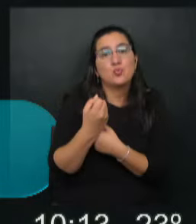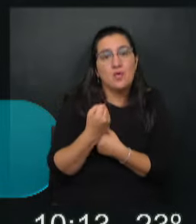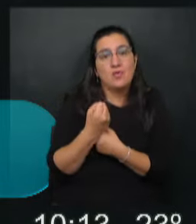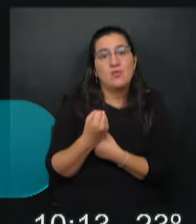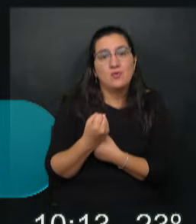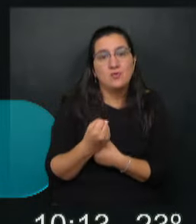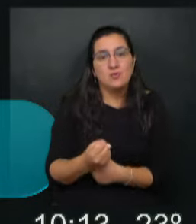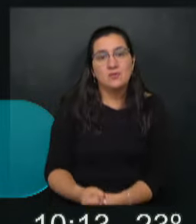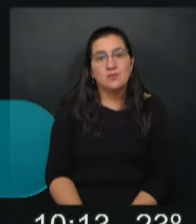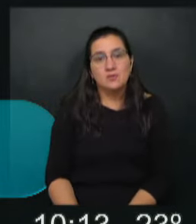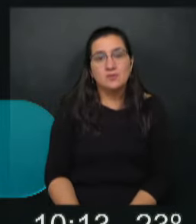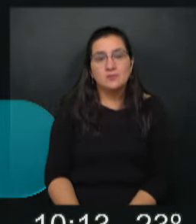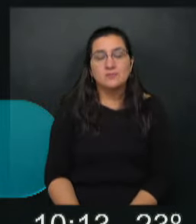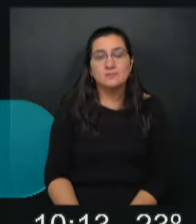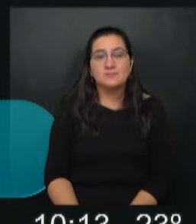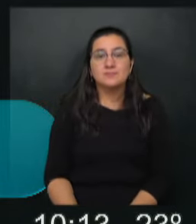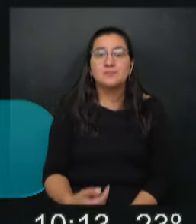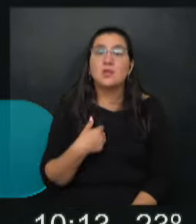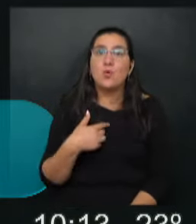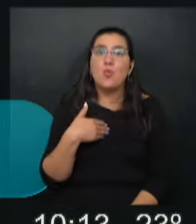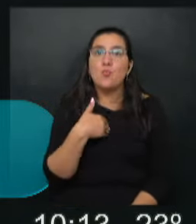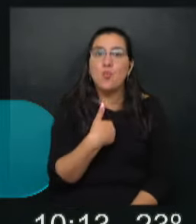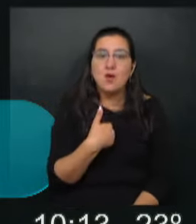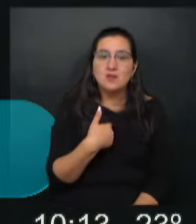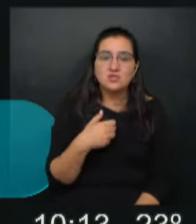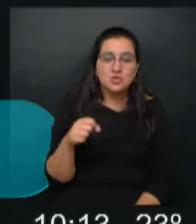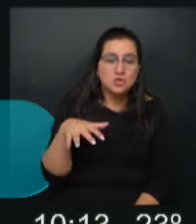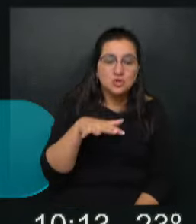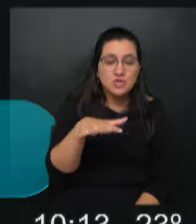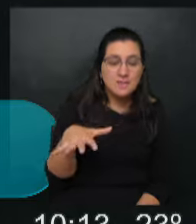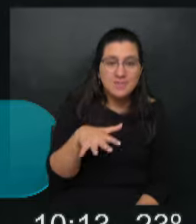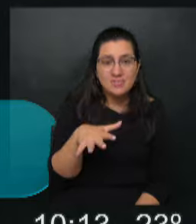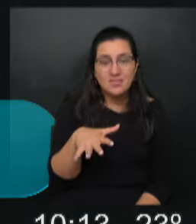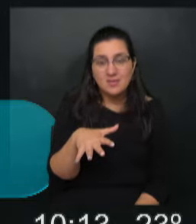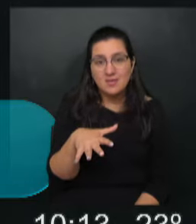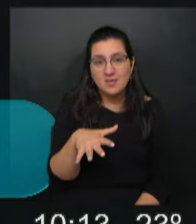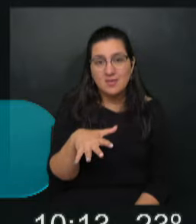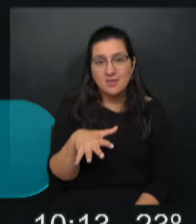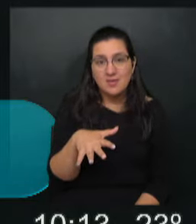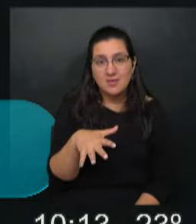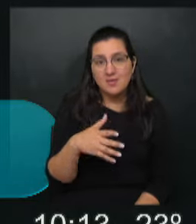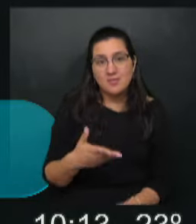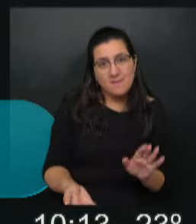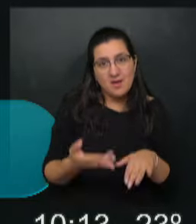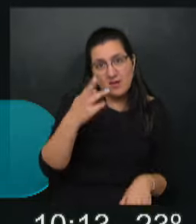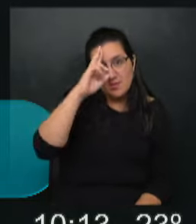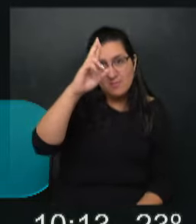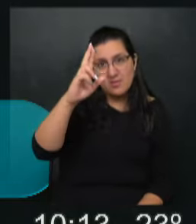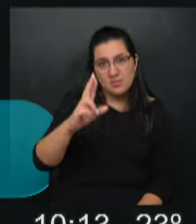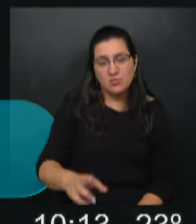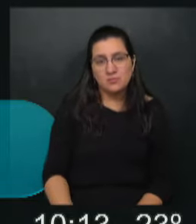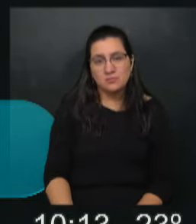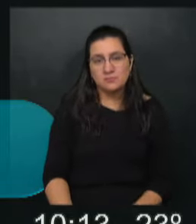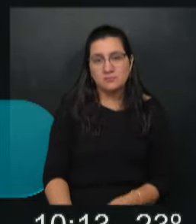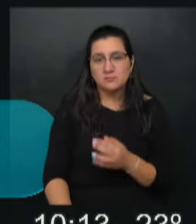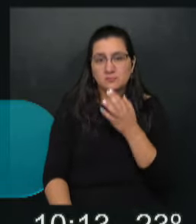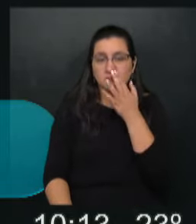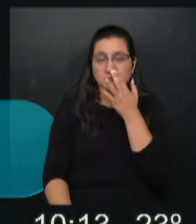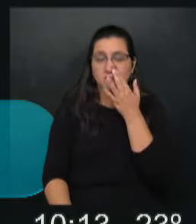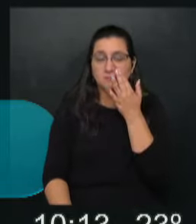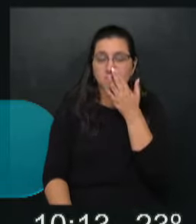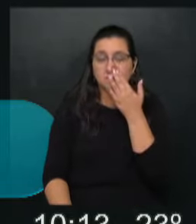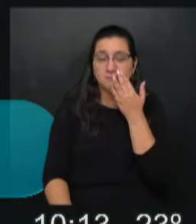me ha dado puesto en un lugar socialmente hablando de mayor respeto